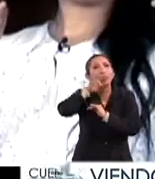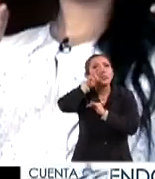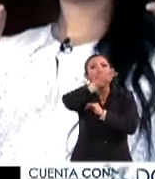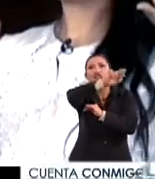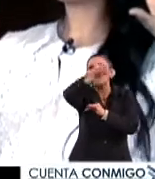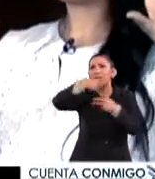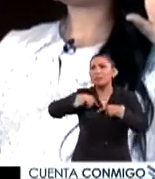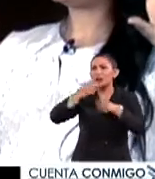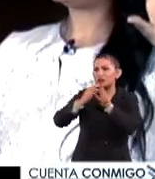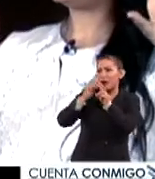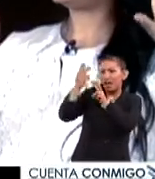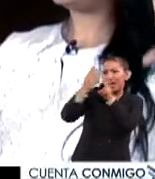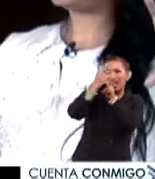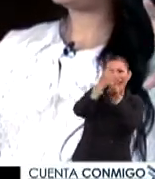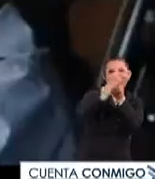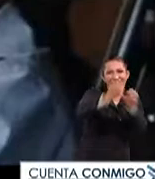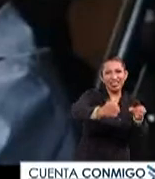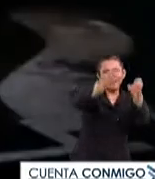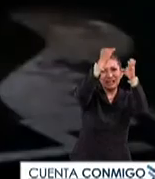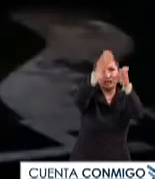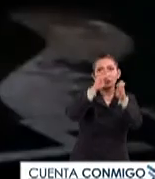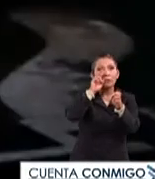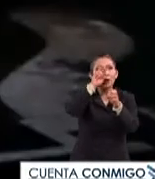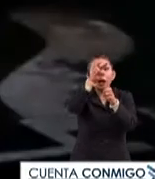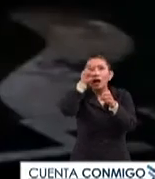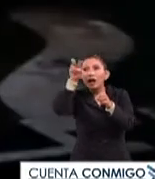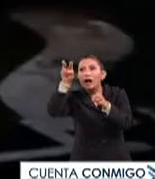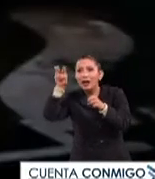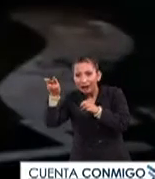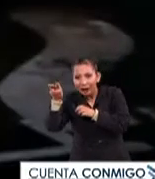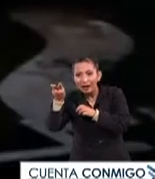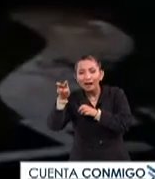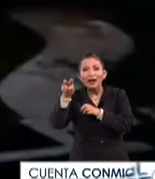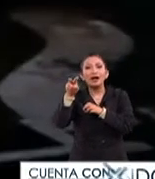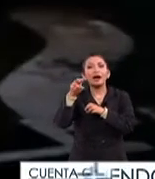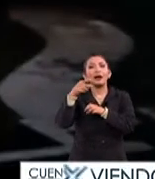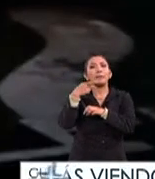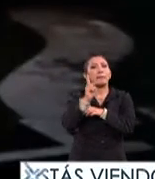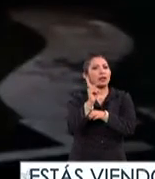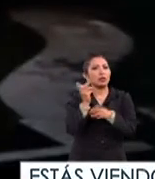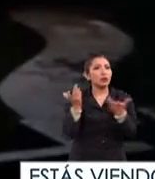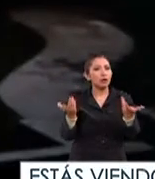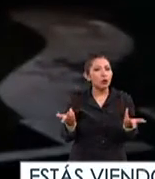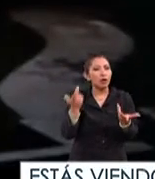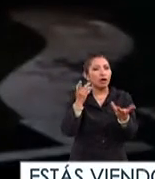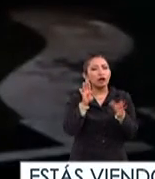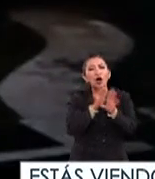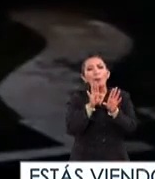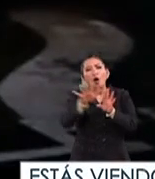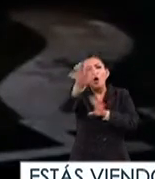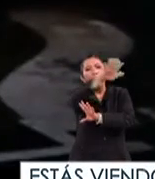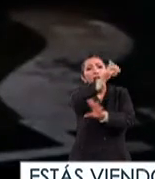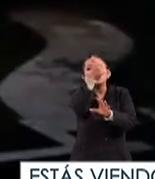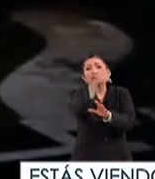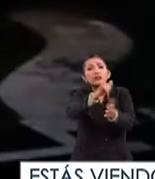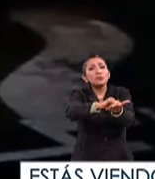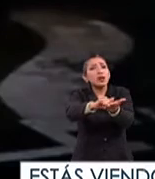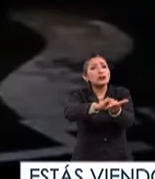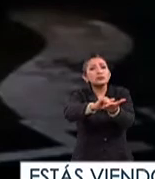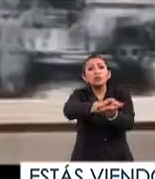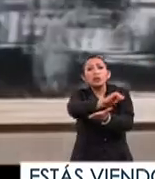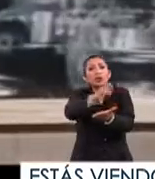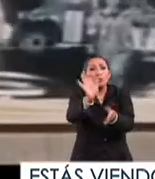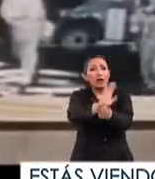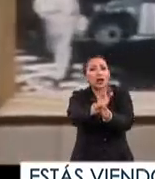ver a todos los personajes que están en el edificio enfrente, ¿no? Pero es el universo neoyorquino en una